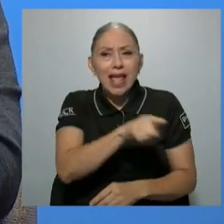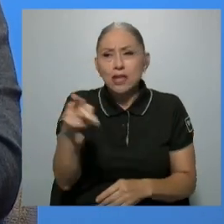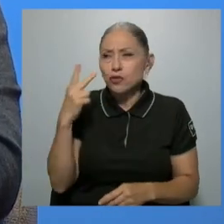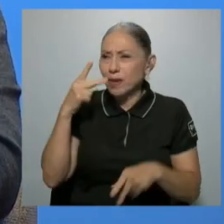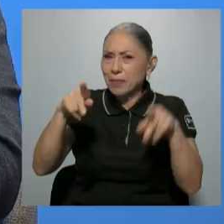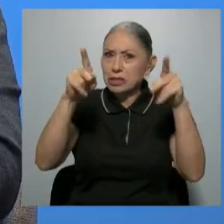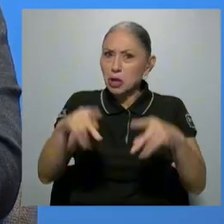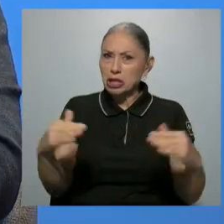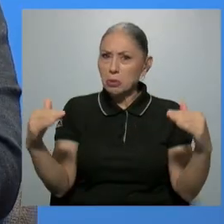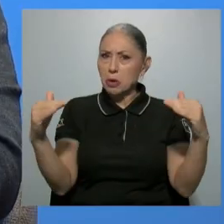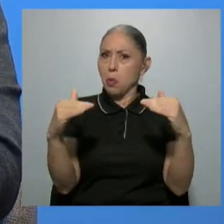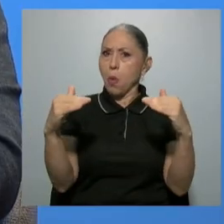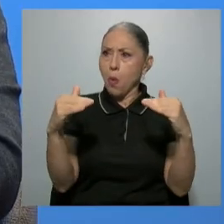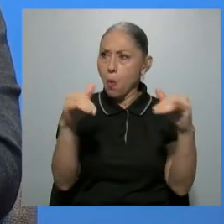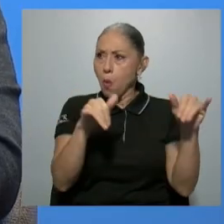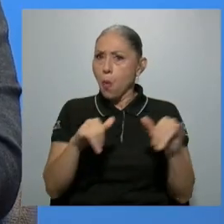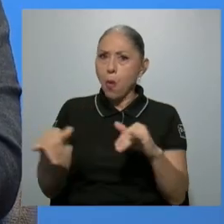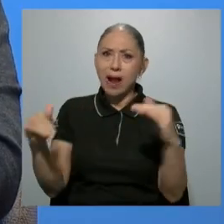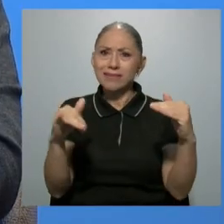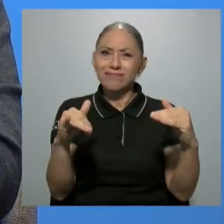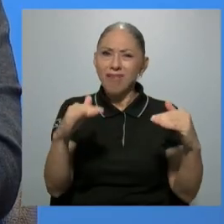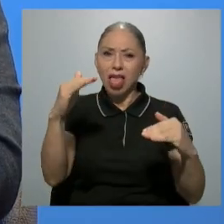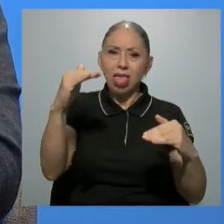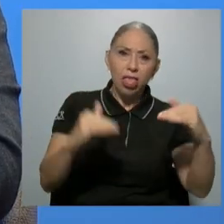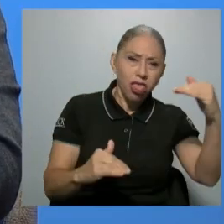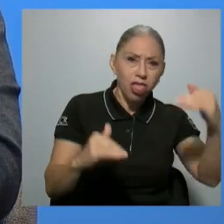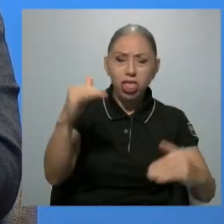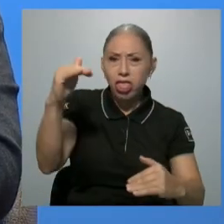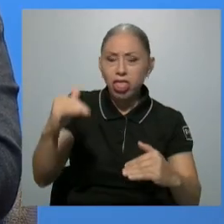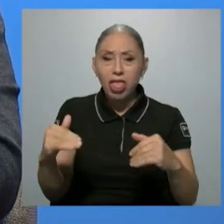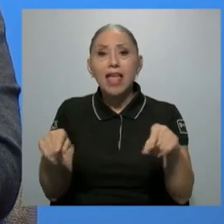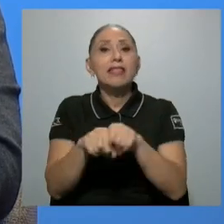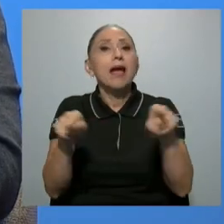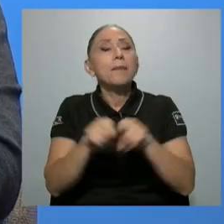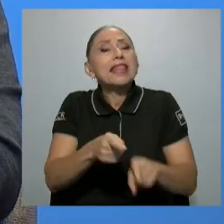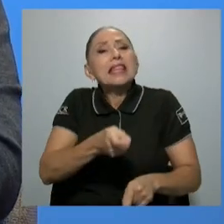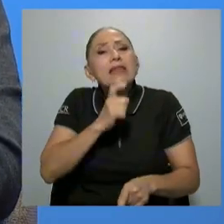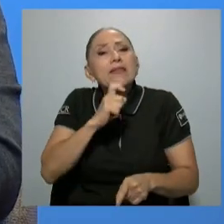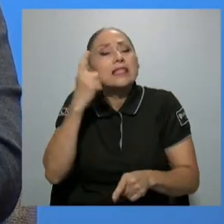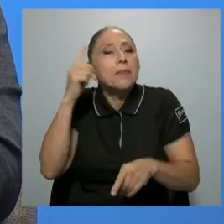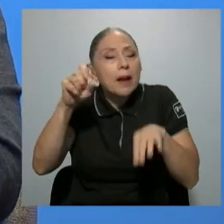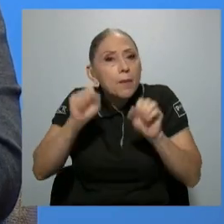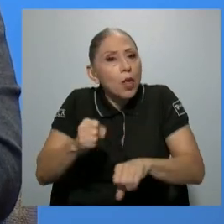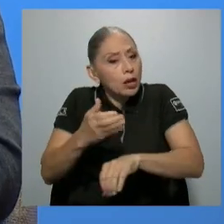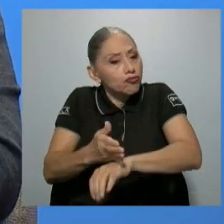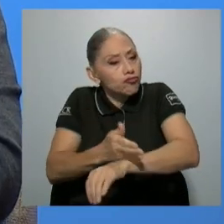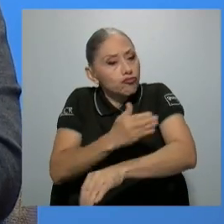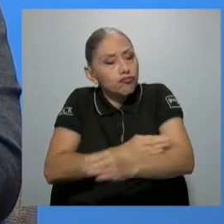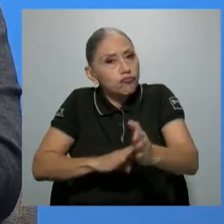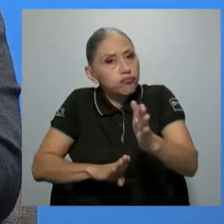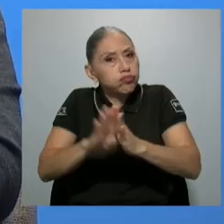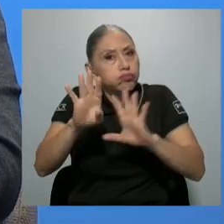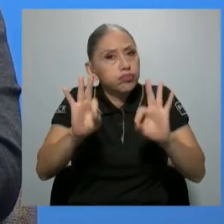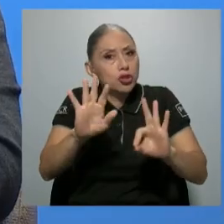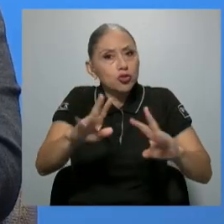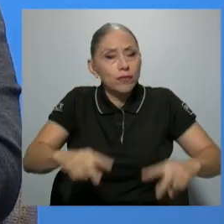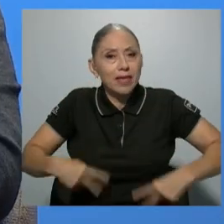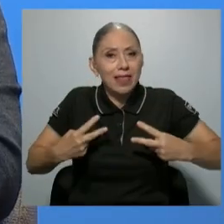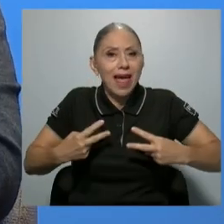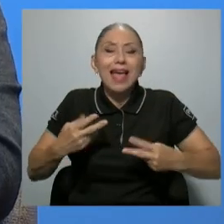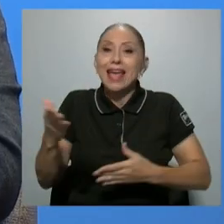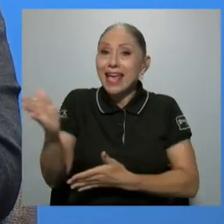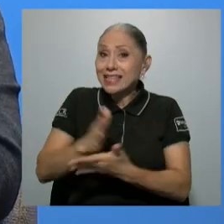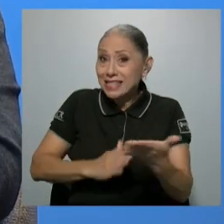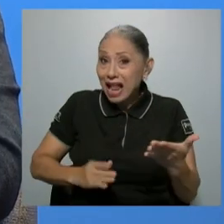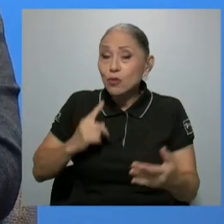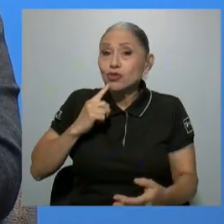la percepción en relación con las dificultades para poder mejorar condiciones de vida es algo que ahora es algo que parece serio,